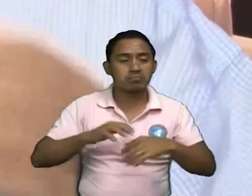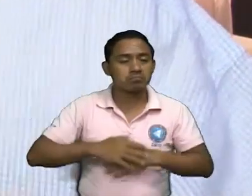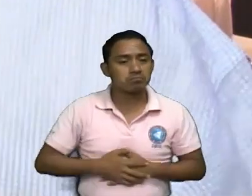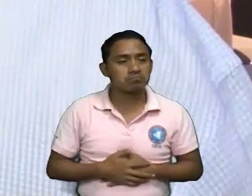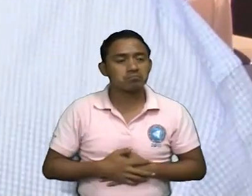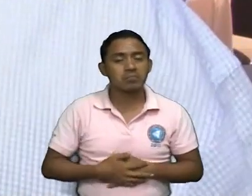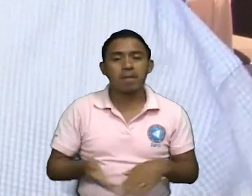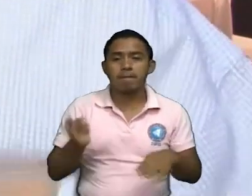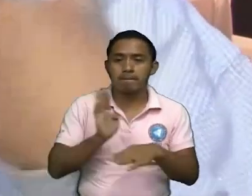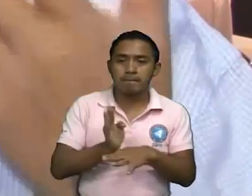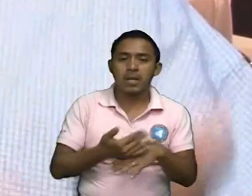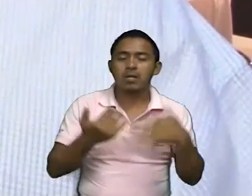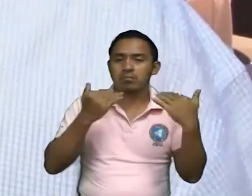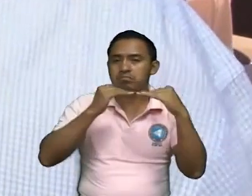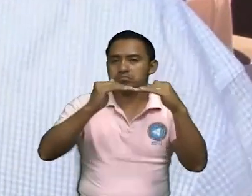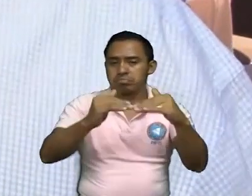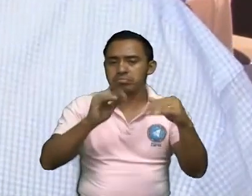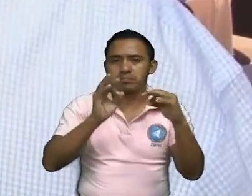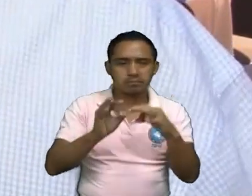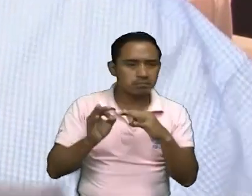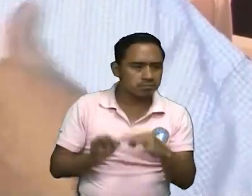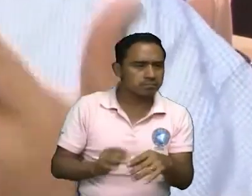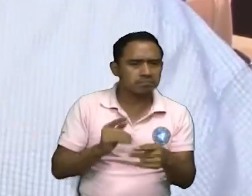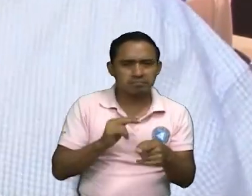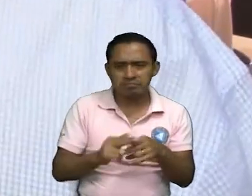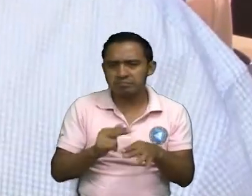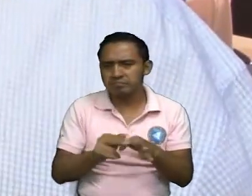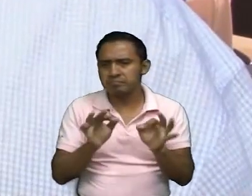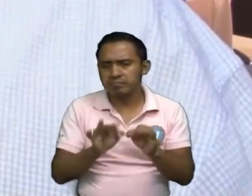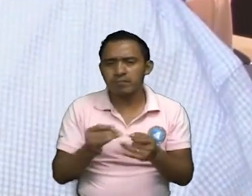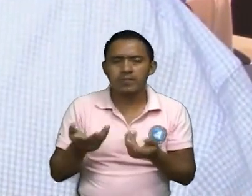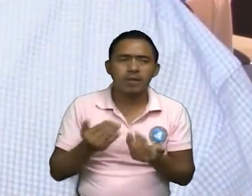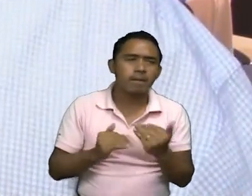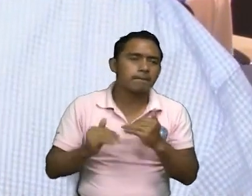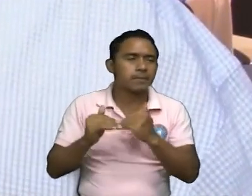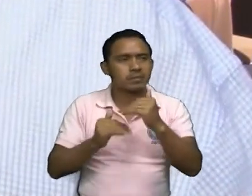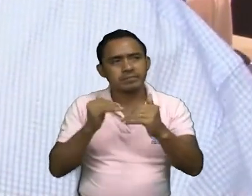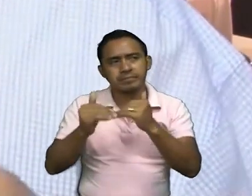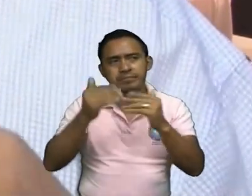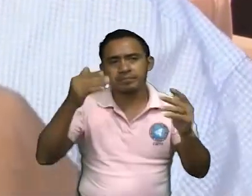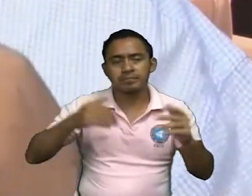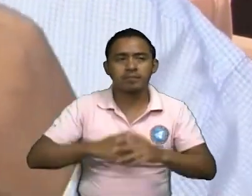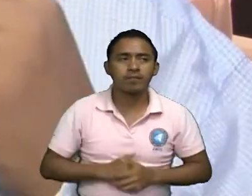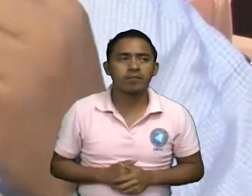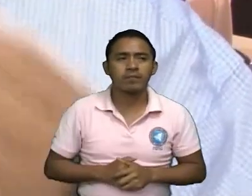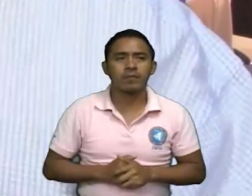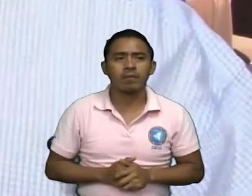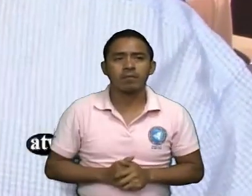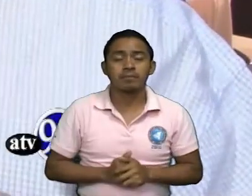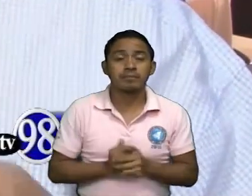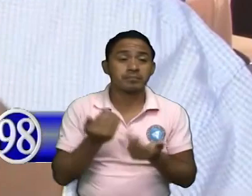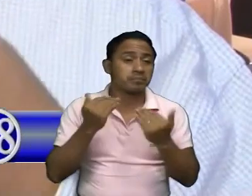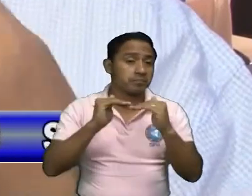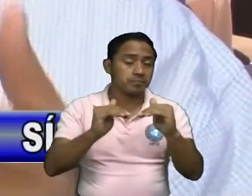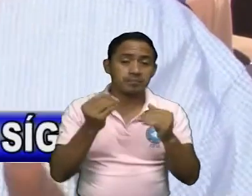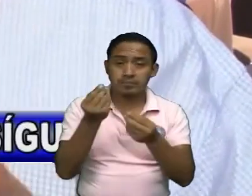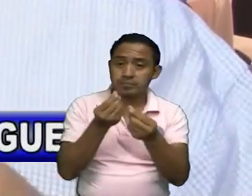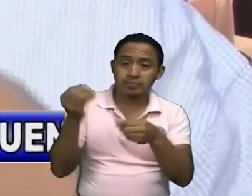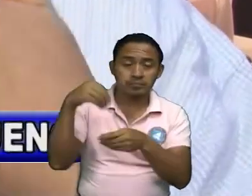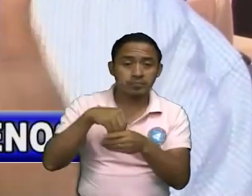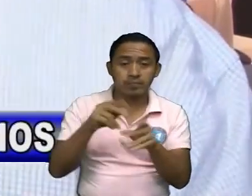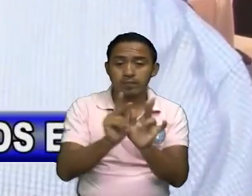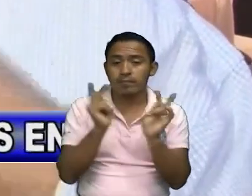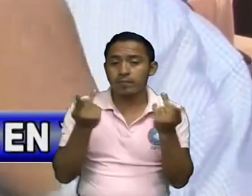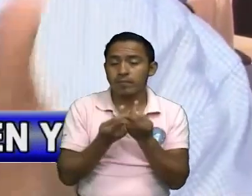los bancos están estables, están suficiente liquidez, se están recuperando. Se mantiene el plan de inversión pública, el